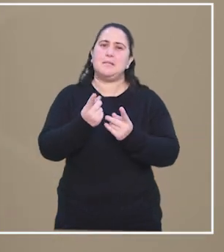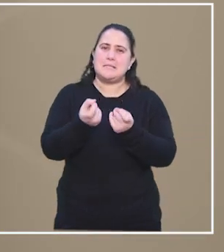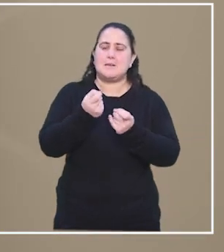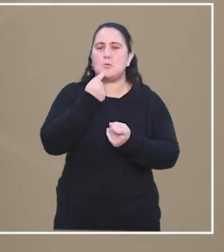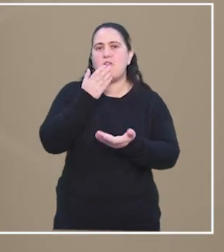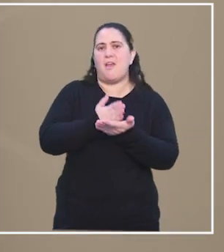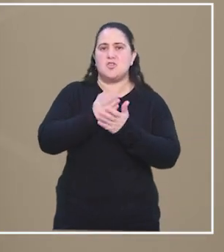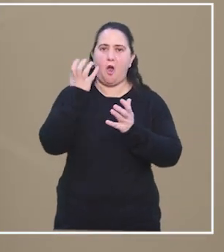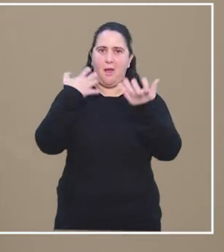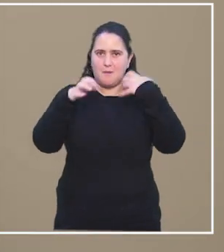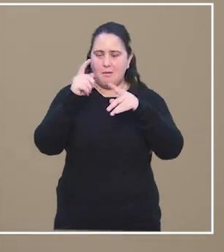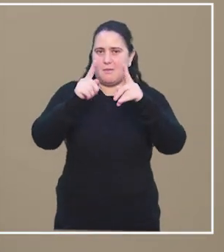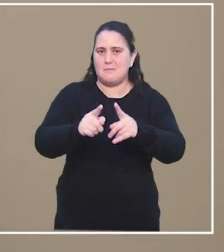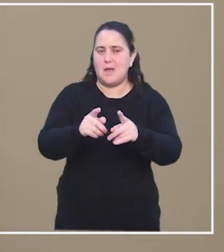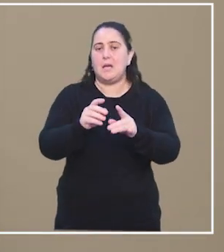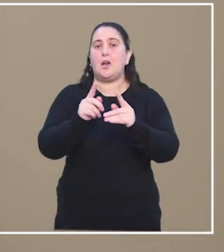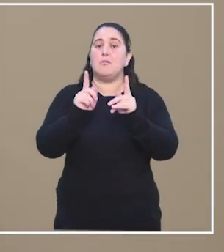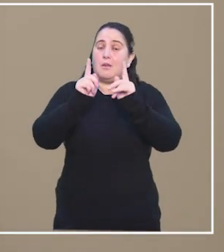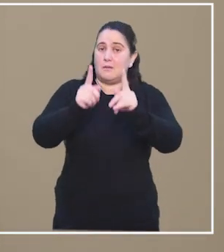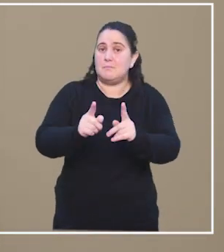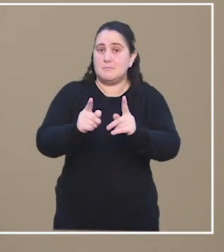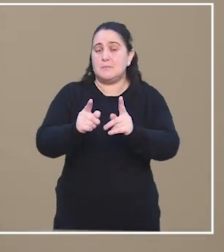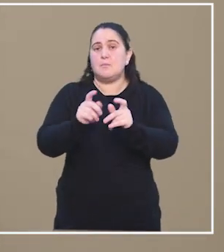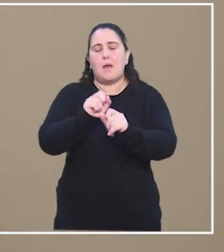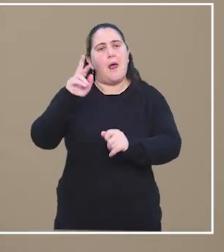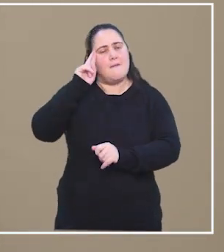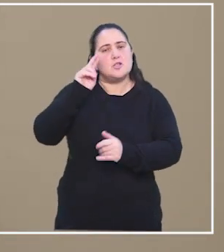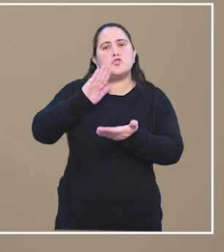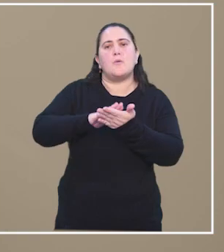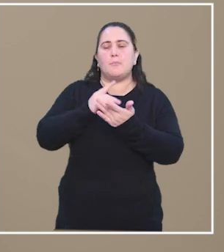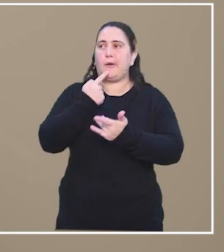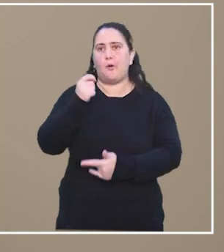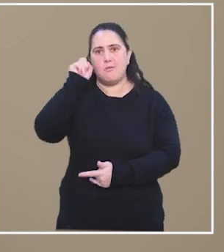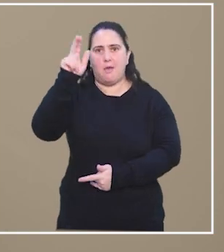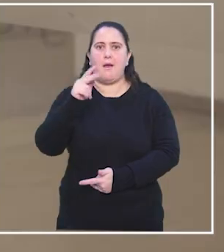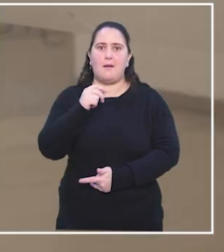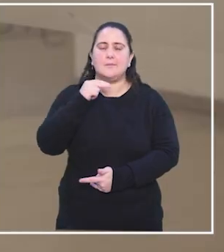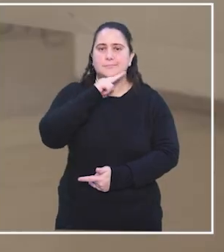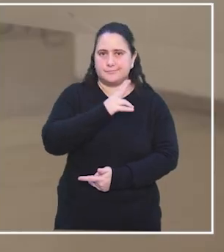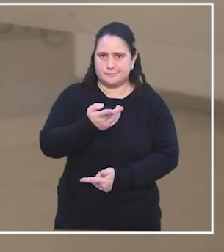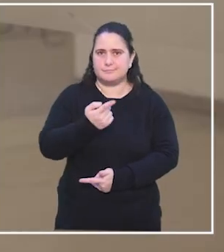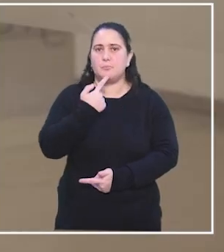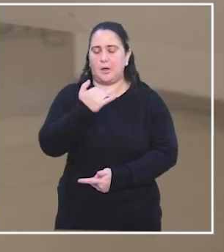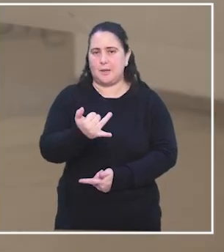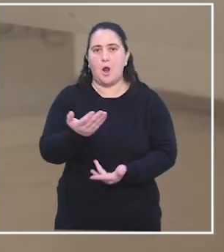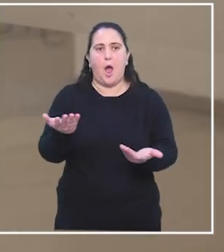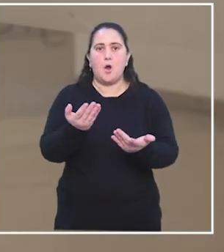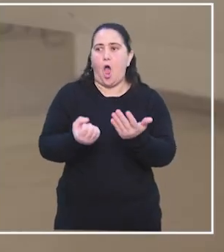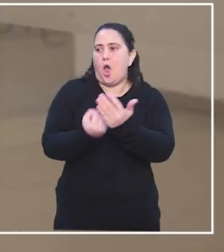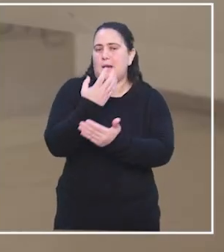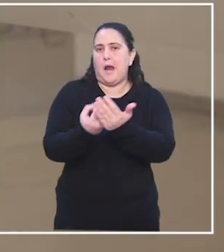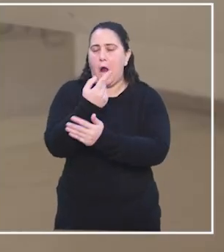e incluso yendo un poco más lejos a las reflexiones en torno a la inteligencia artificial, ¿no? Si estas entidades que estamos